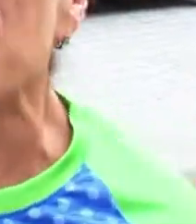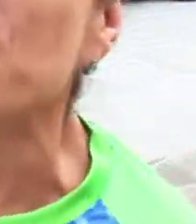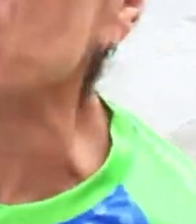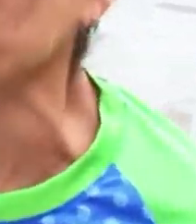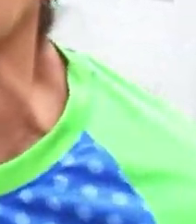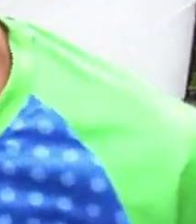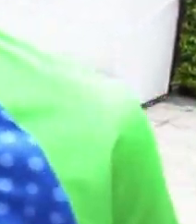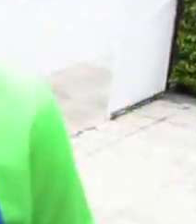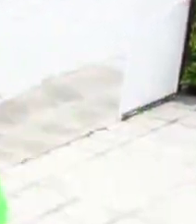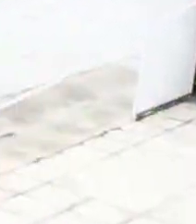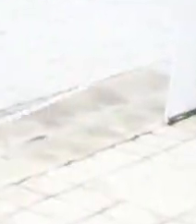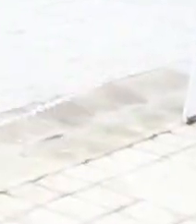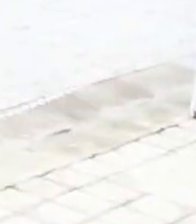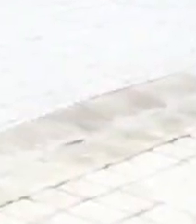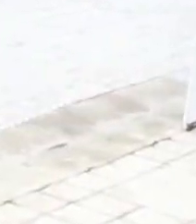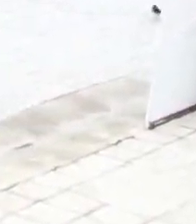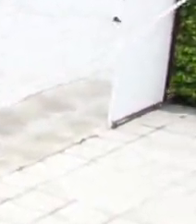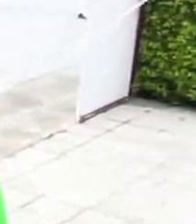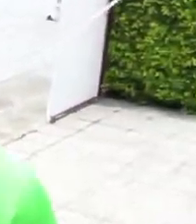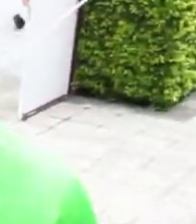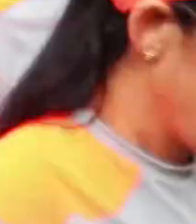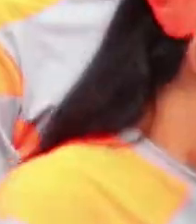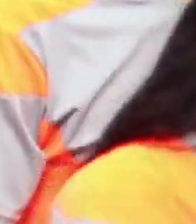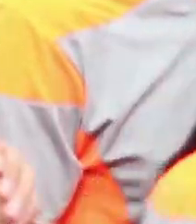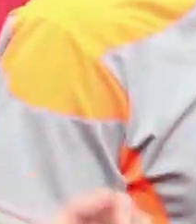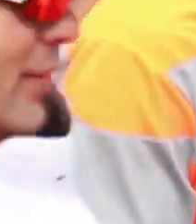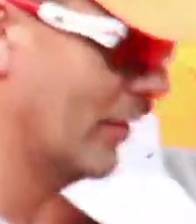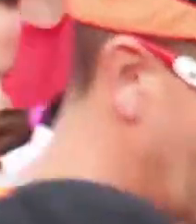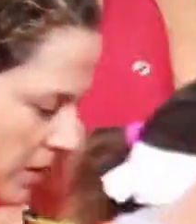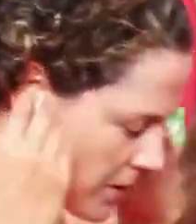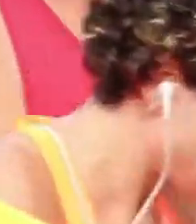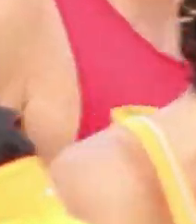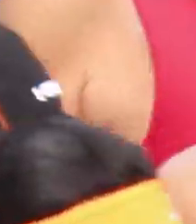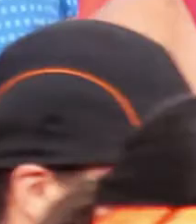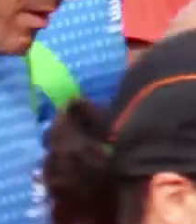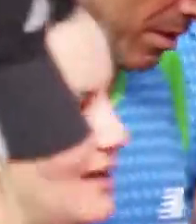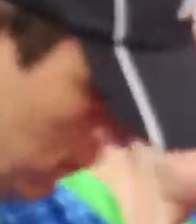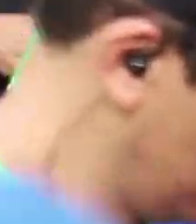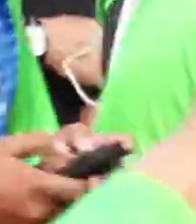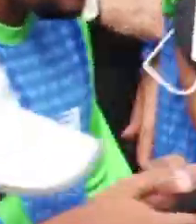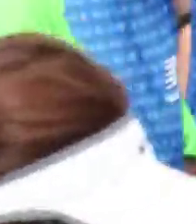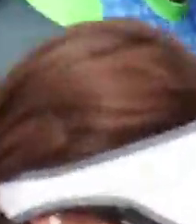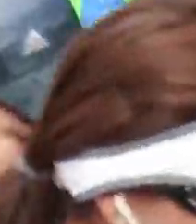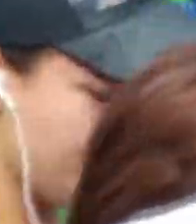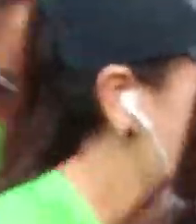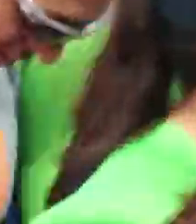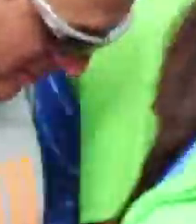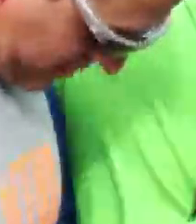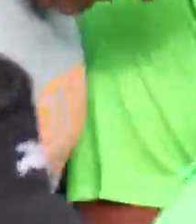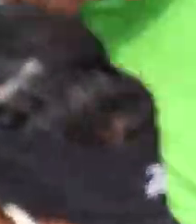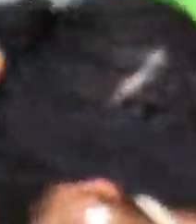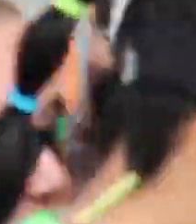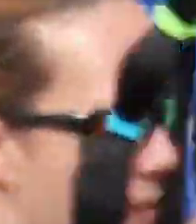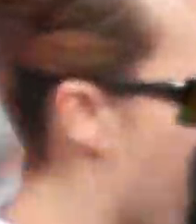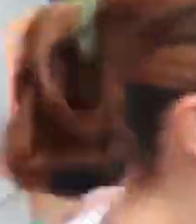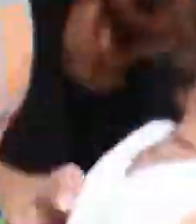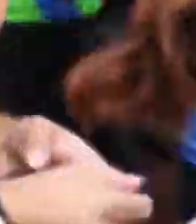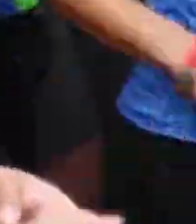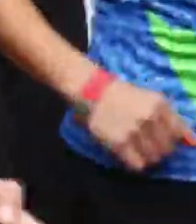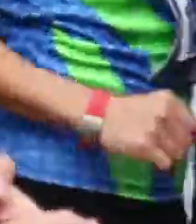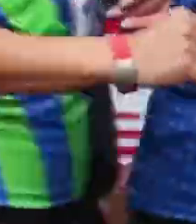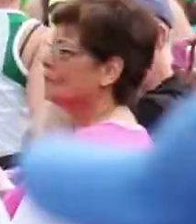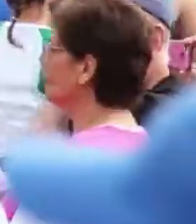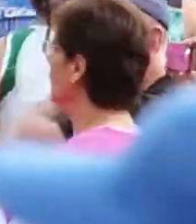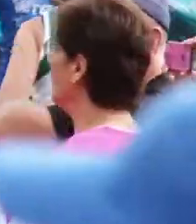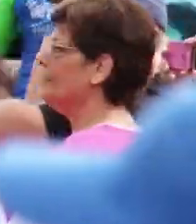Me gusta mucho, me gusta mucho. Siempre empezamos juntas las carreras. Y ahí en el camino nos perdemos un rato y nos volvemos a ver en la